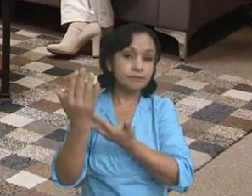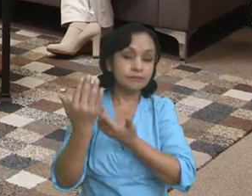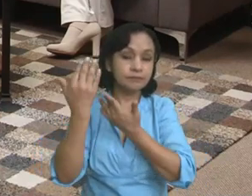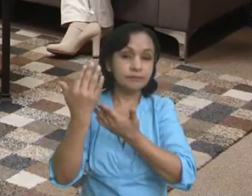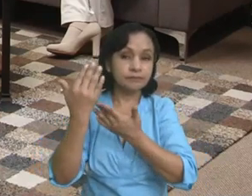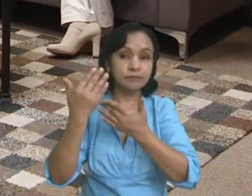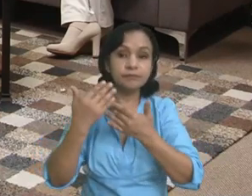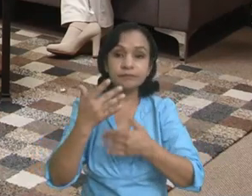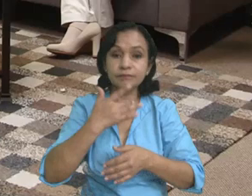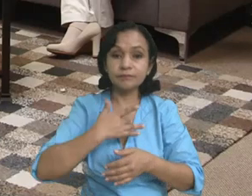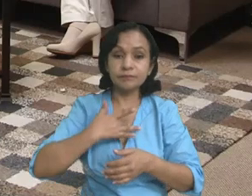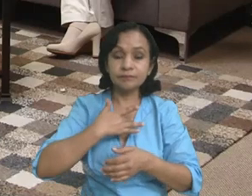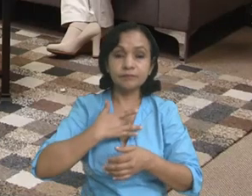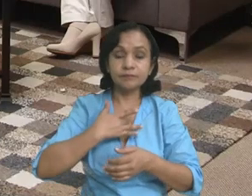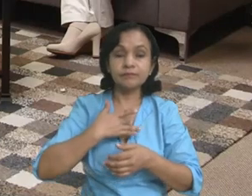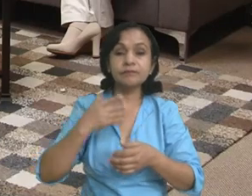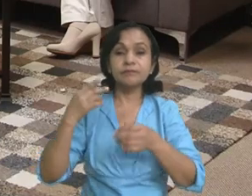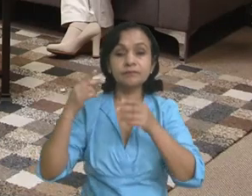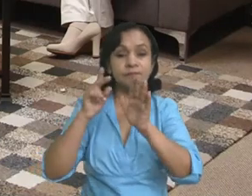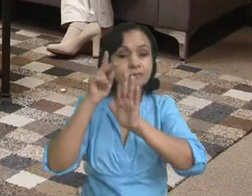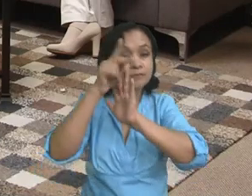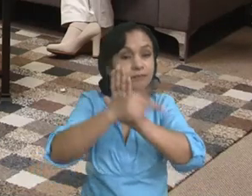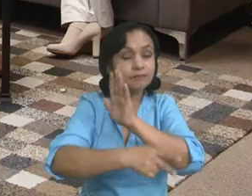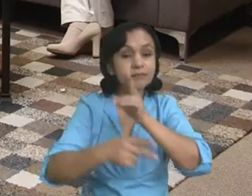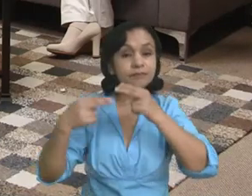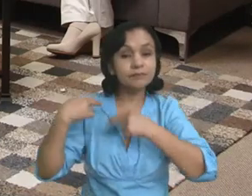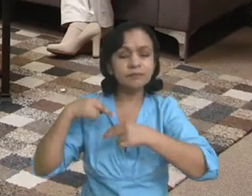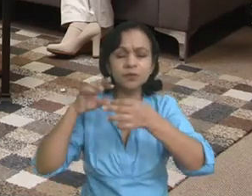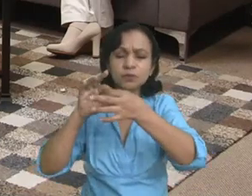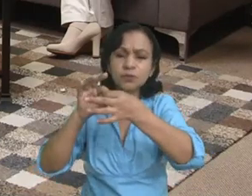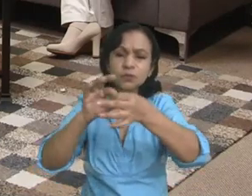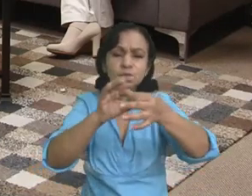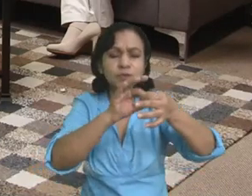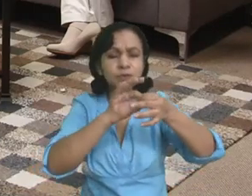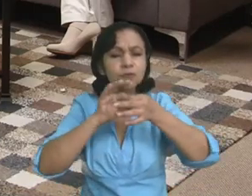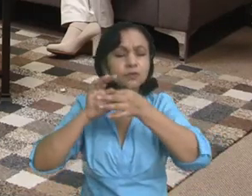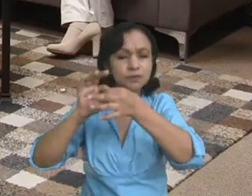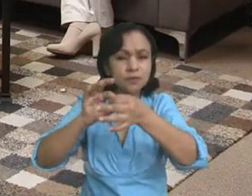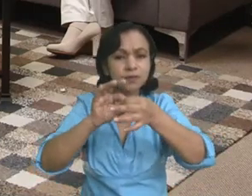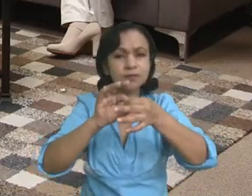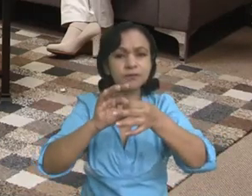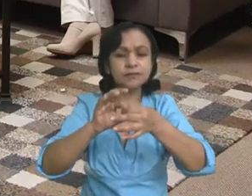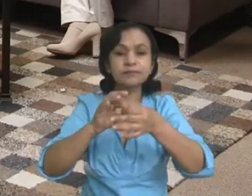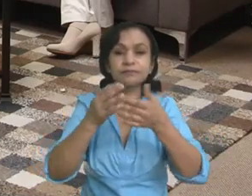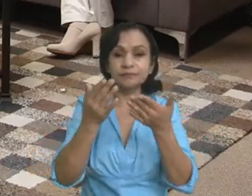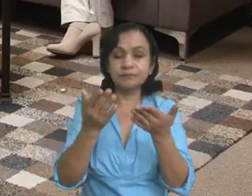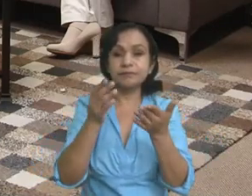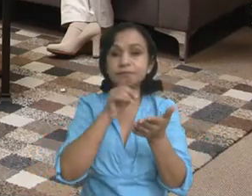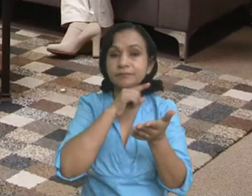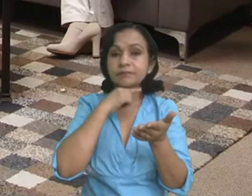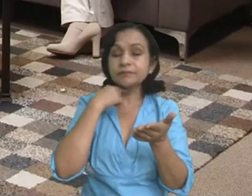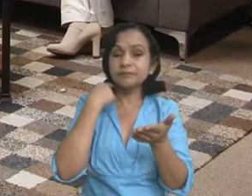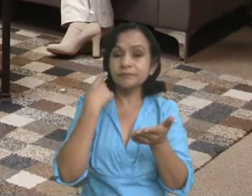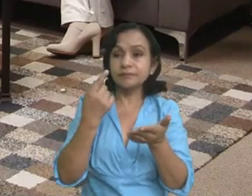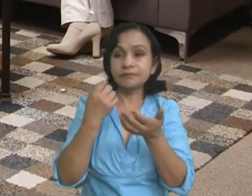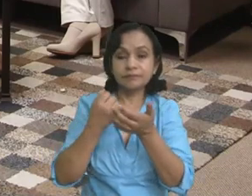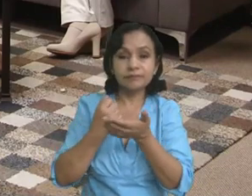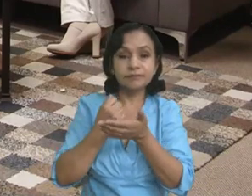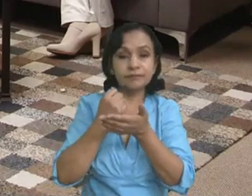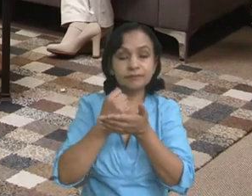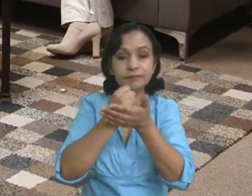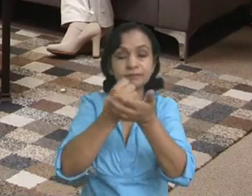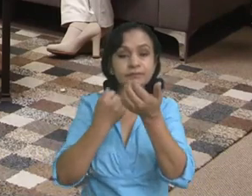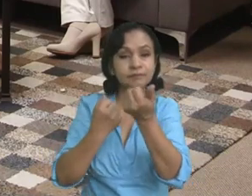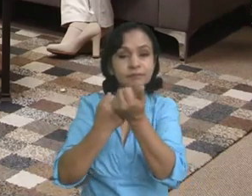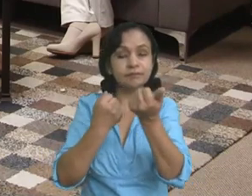realmente lo que necesita la humanidad en estos momentos es unirse y ser solidario. Y vaya que si no lo han demostrado esa solidaridad con el mundo.